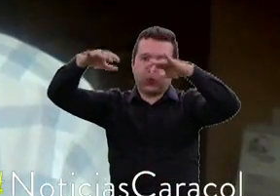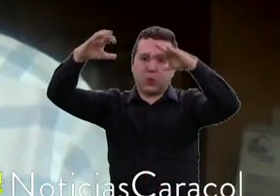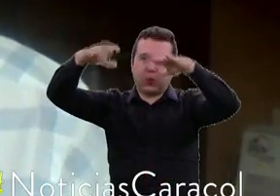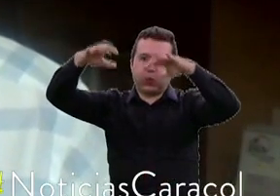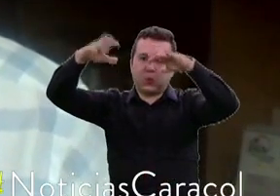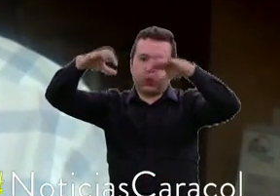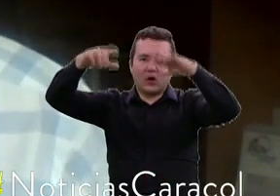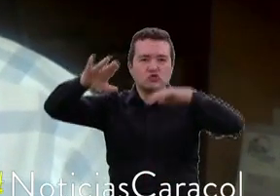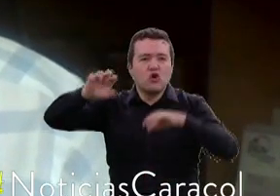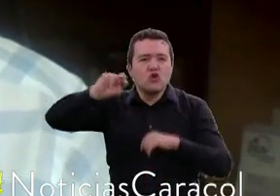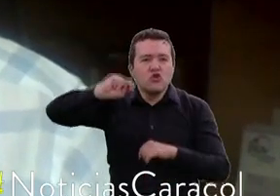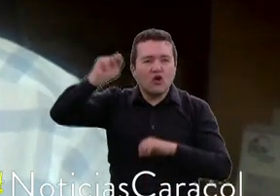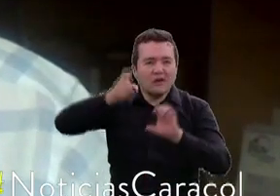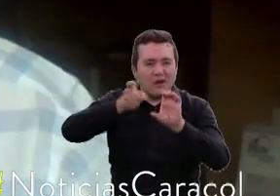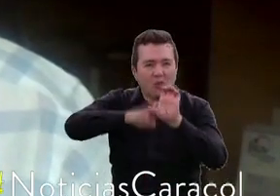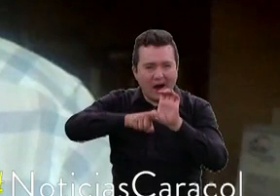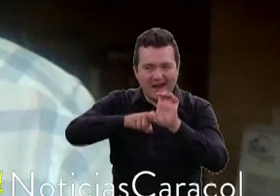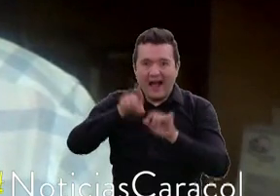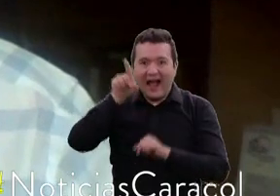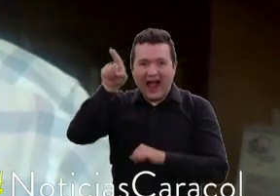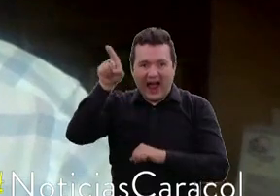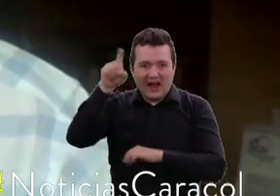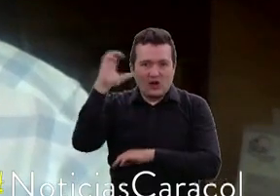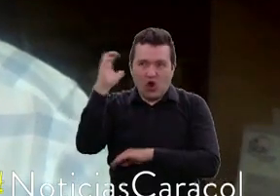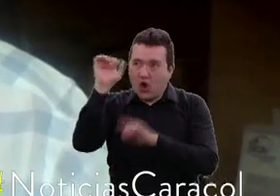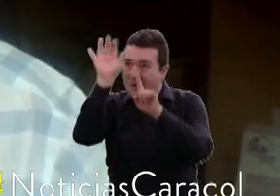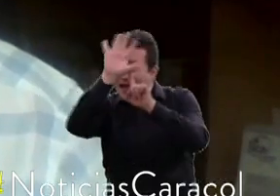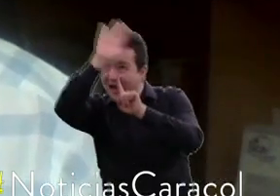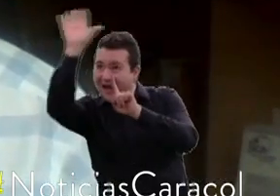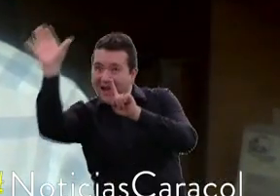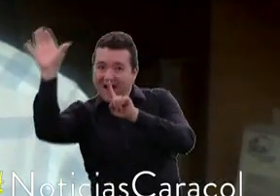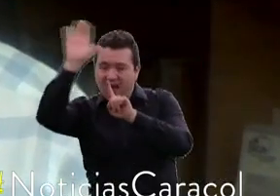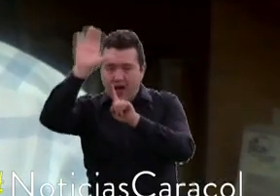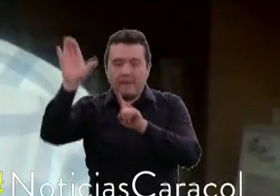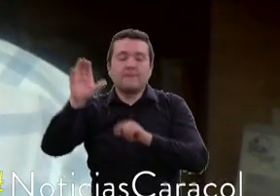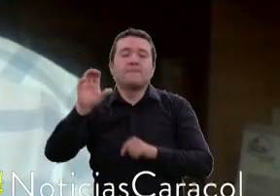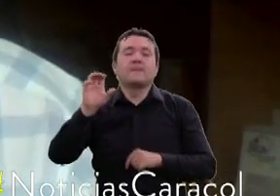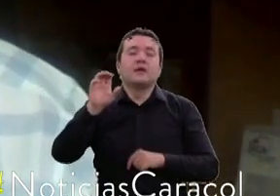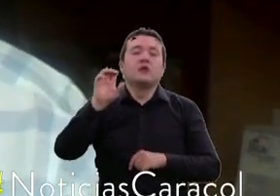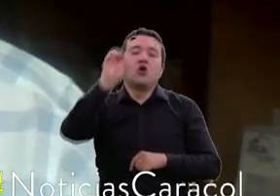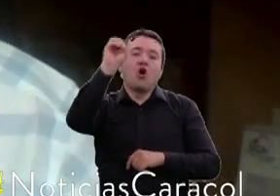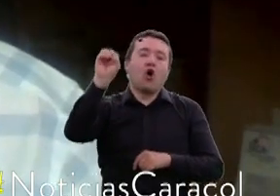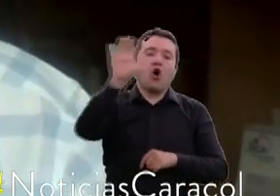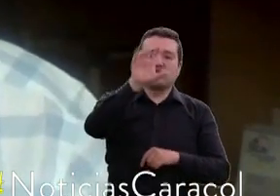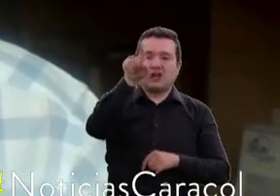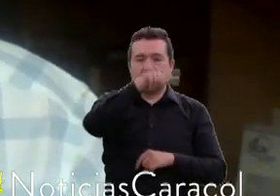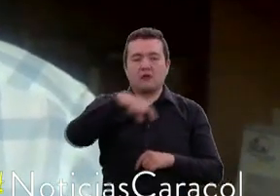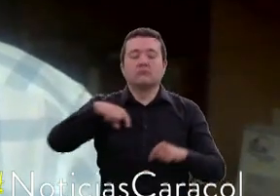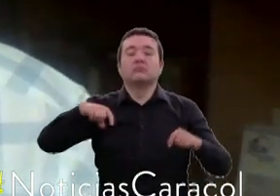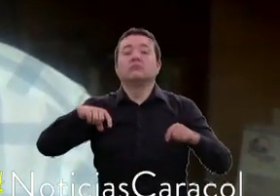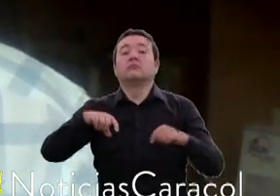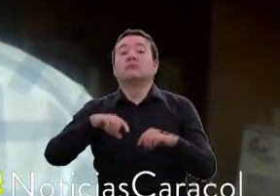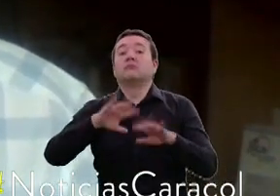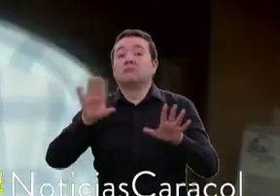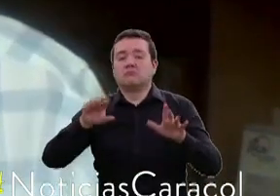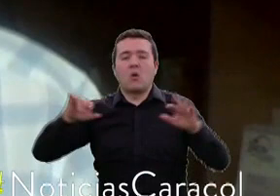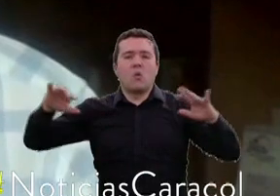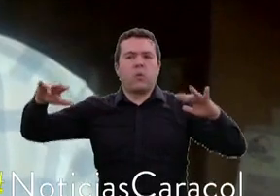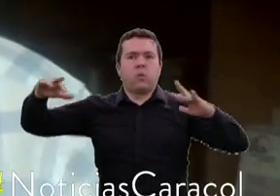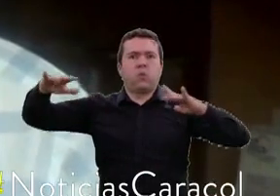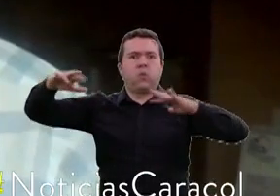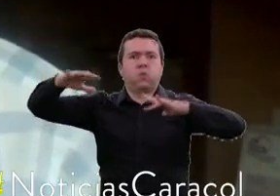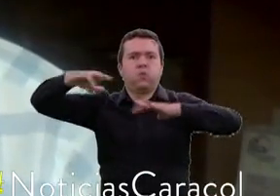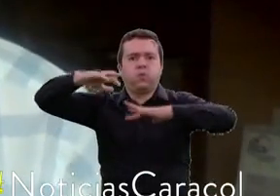aguas marítimas colombianas, con una trayectoria al occidente. En horas de la tarde de ese jueves se organiza lo suficiente para tomar